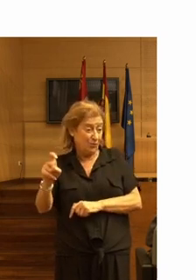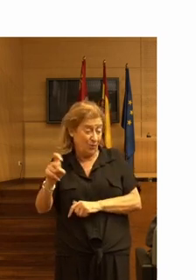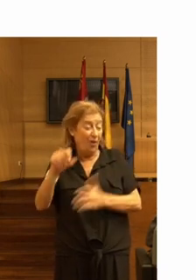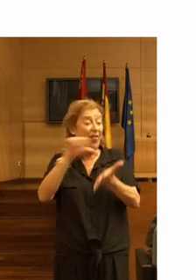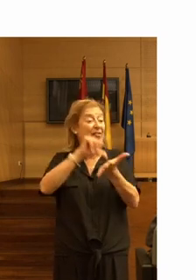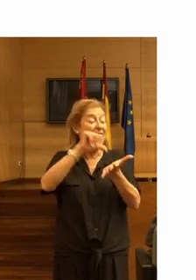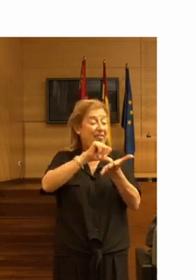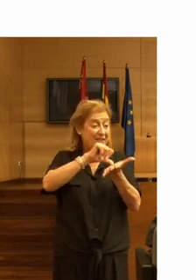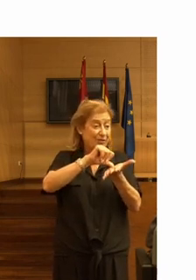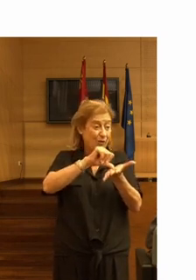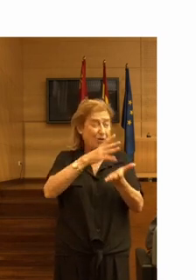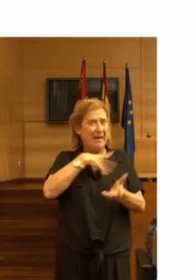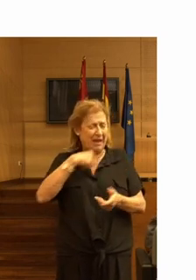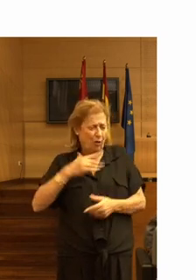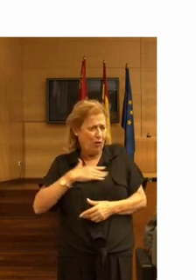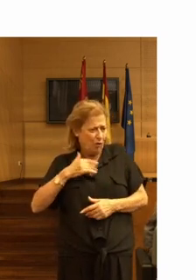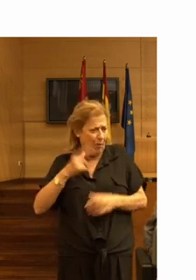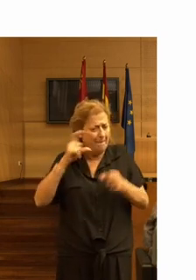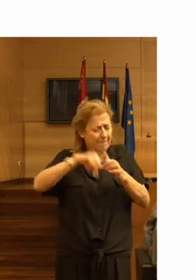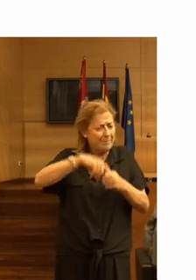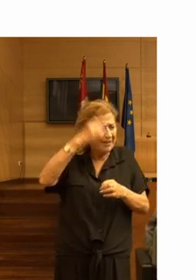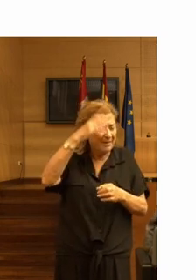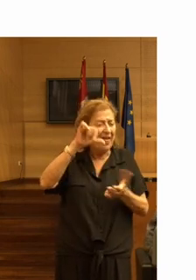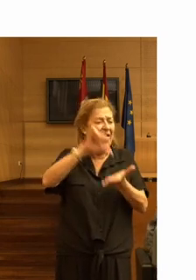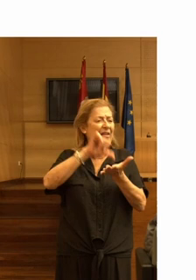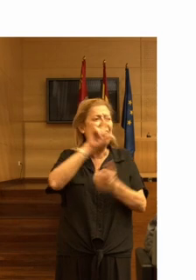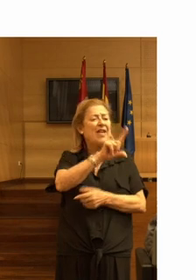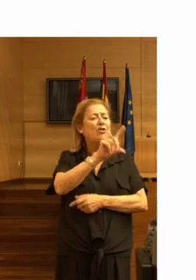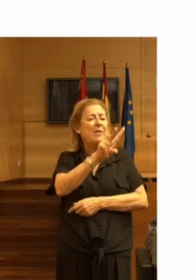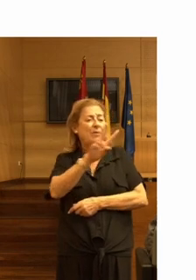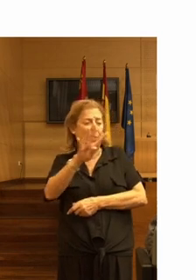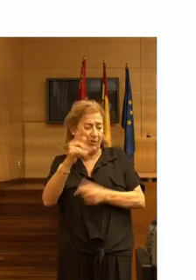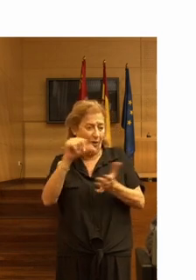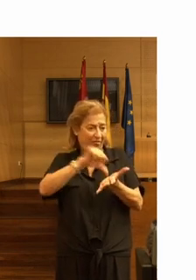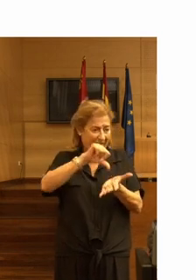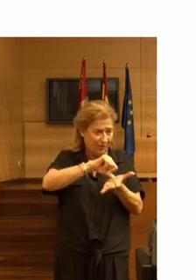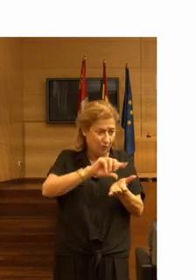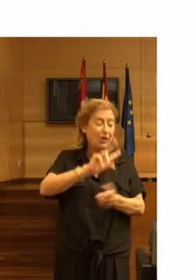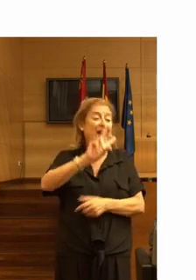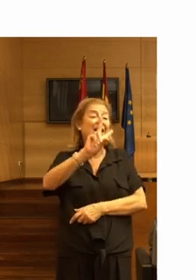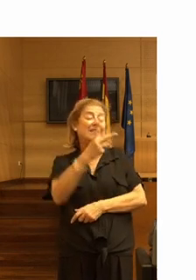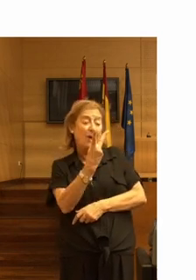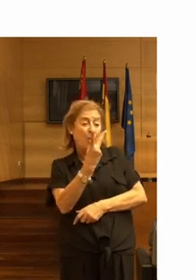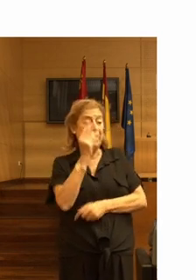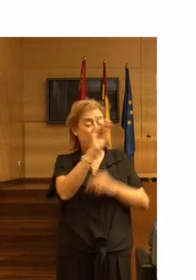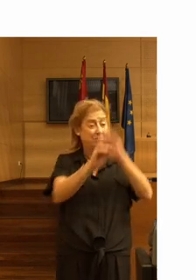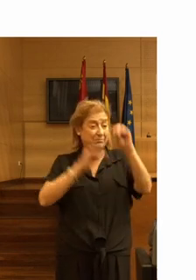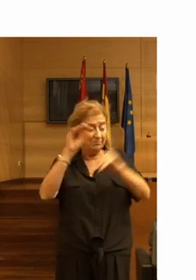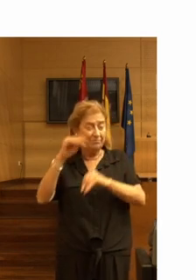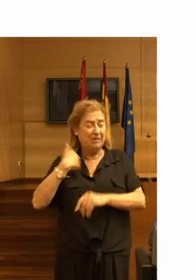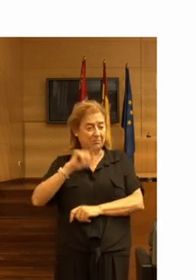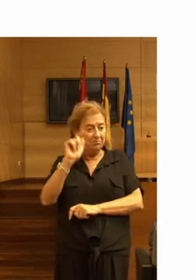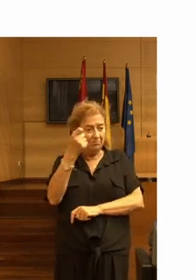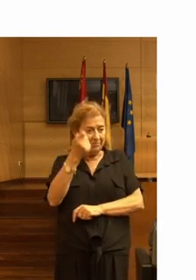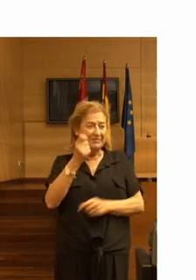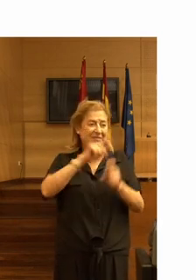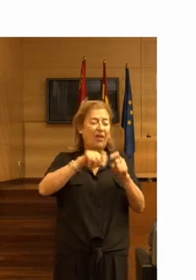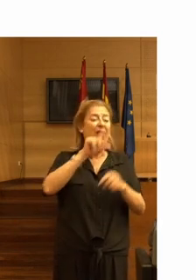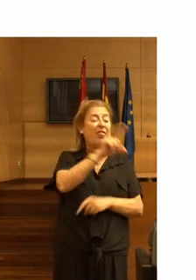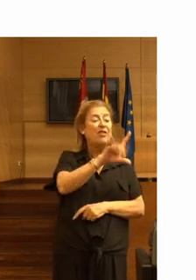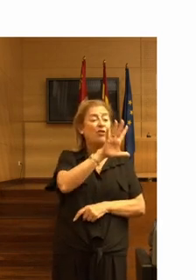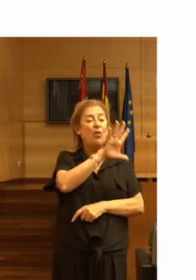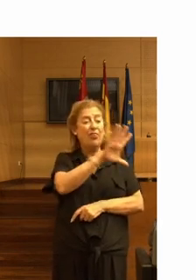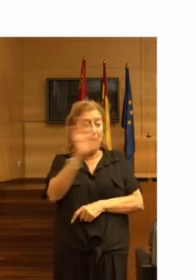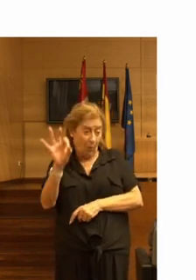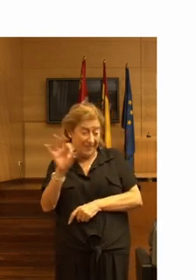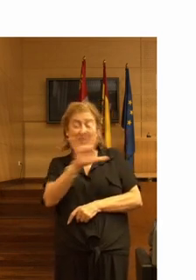centros que comunicaron la intención de participar fueron 124 centros. En una segunda ronda, conseguimos implicar hasta